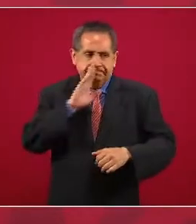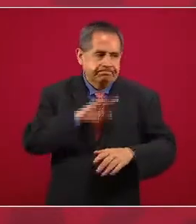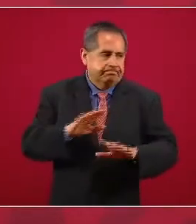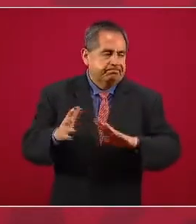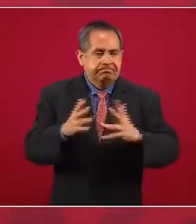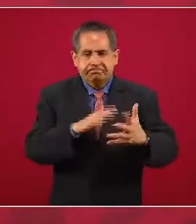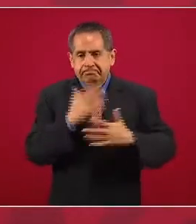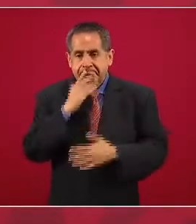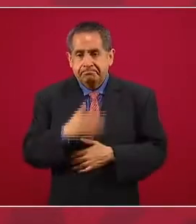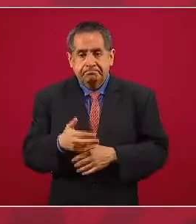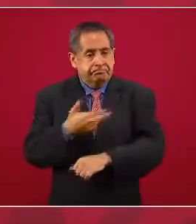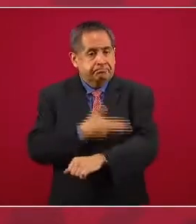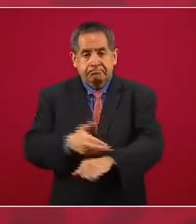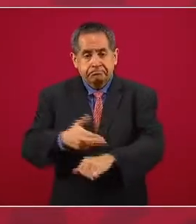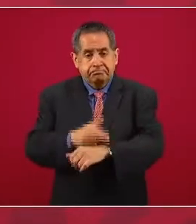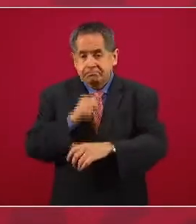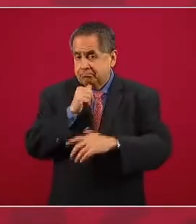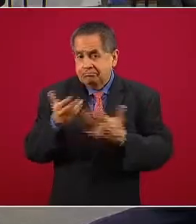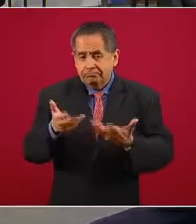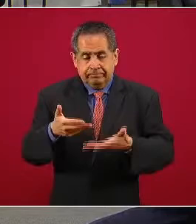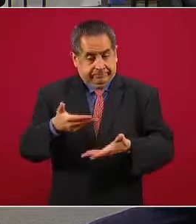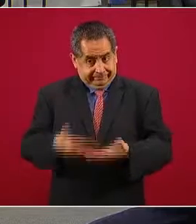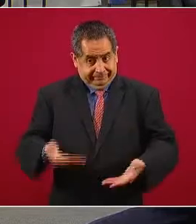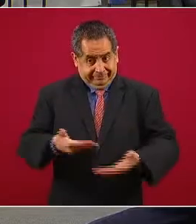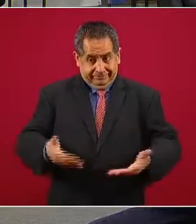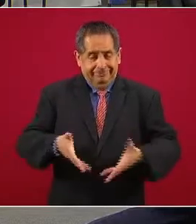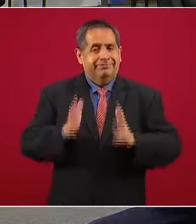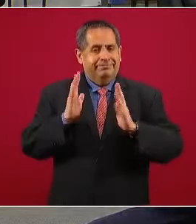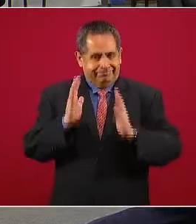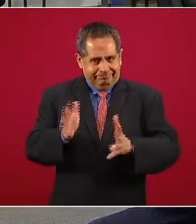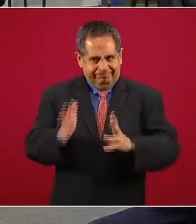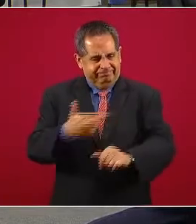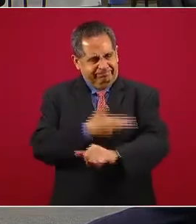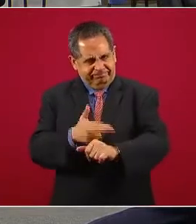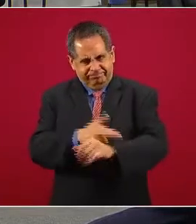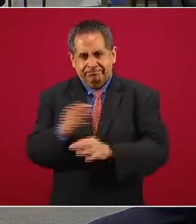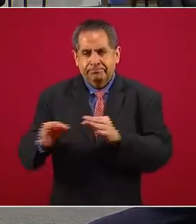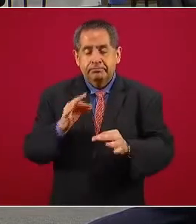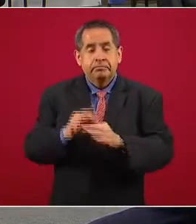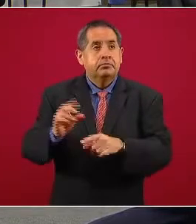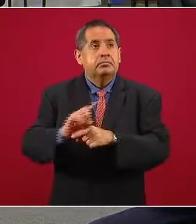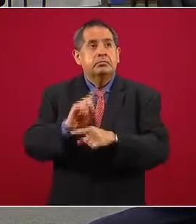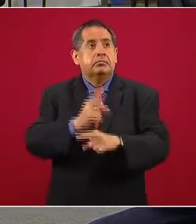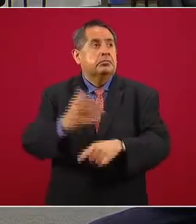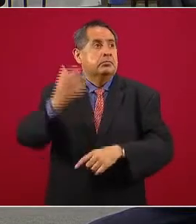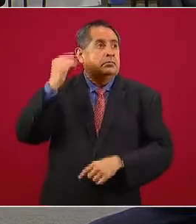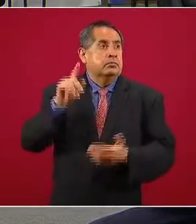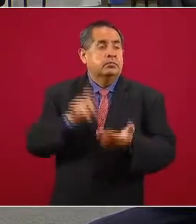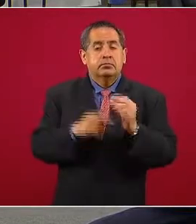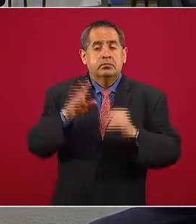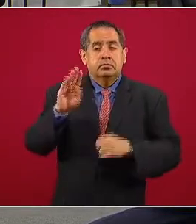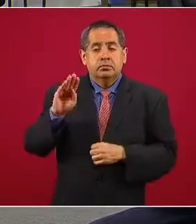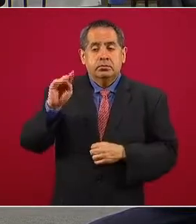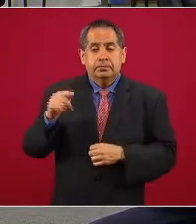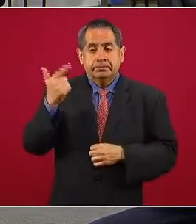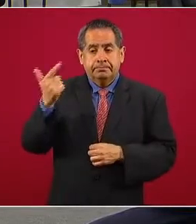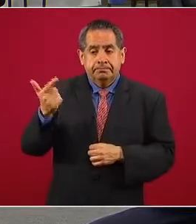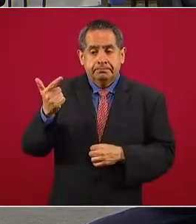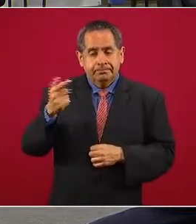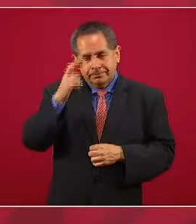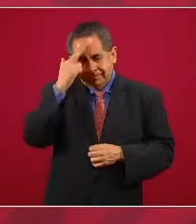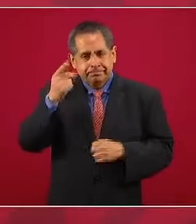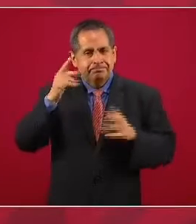No se había movido nada hasta ahora que lo estamos logrando desde 1997, cuando se fundaron